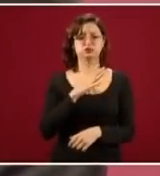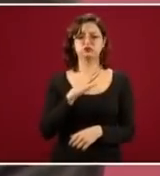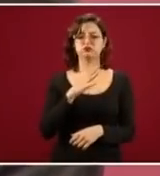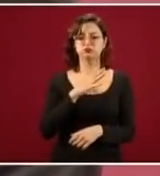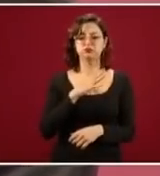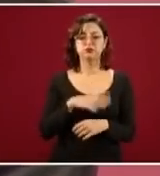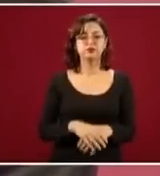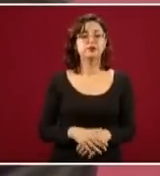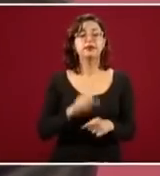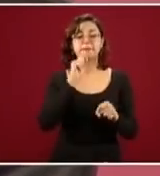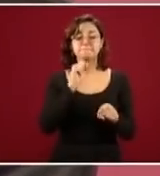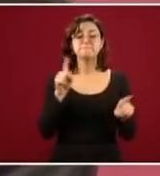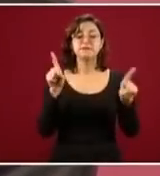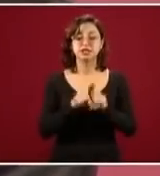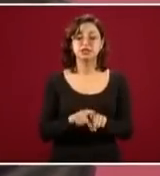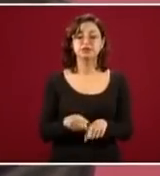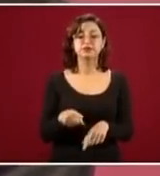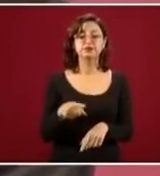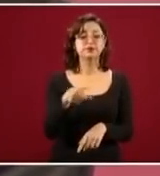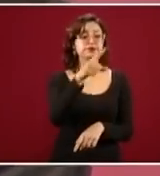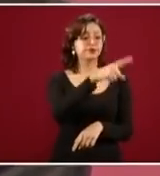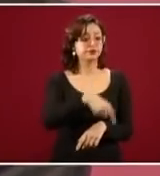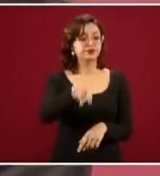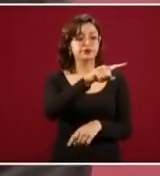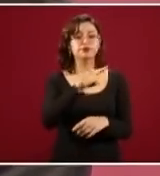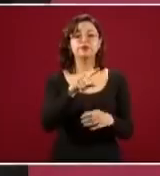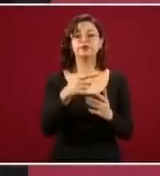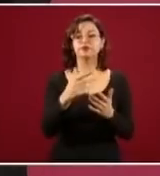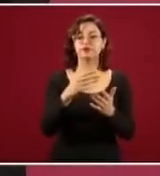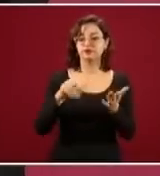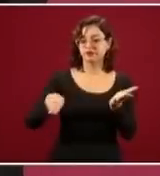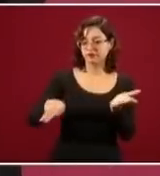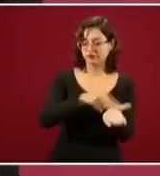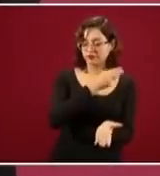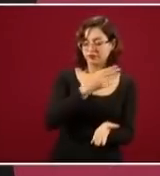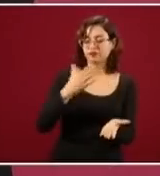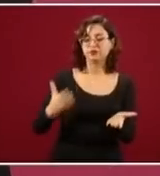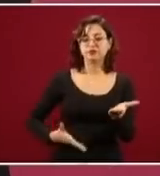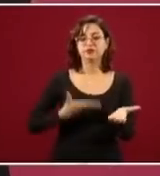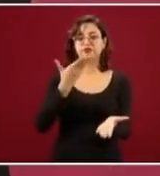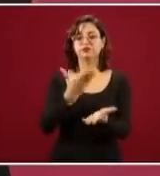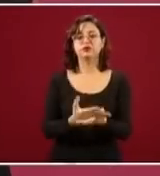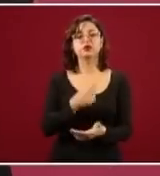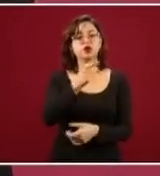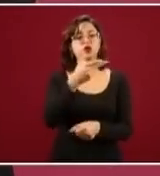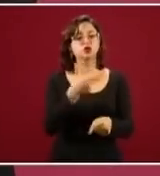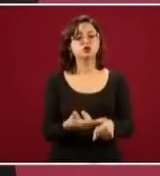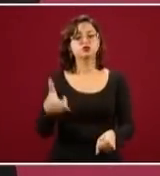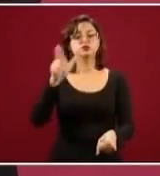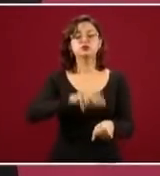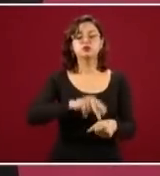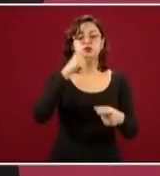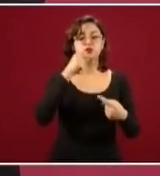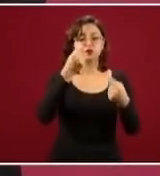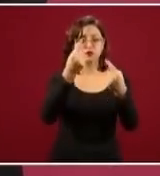dieron acuse de recibo de que lo están usando y que esto permitió al Hospital Infantil de México